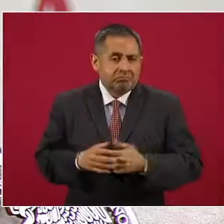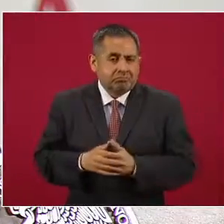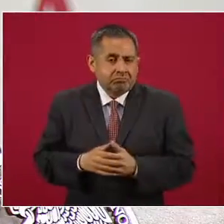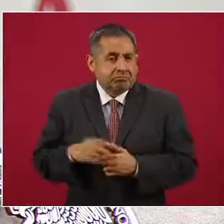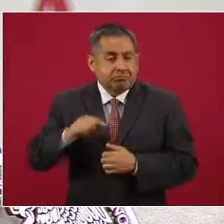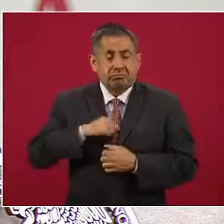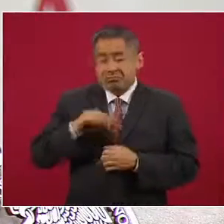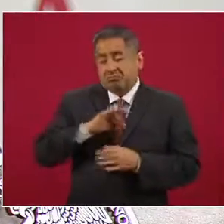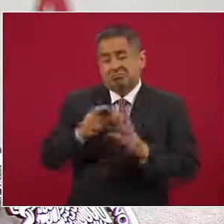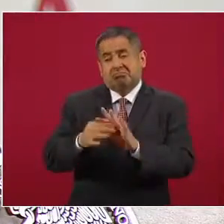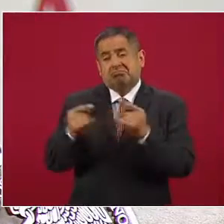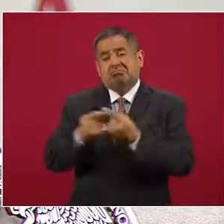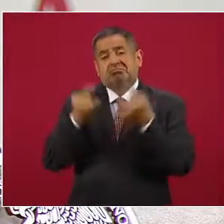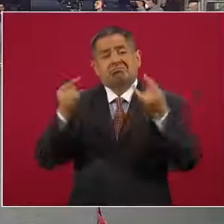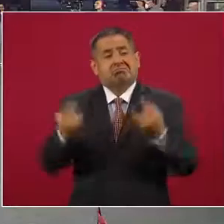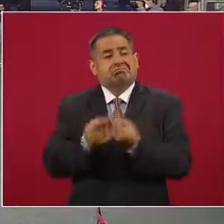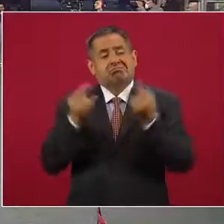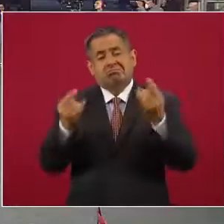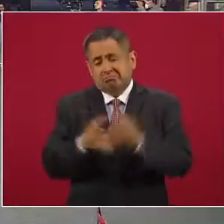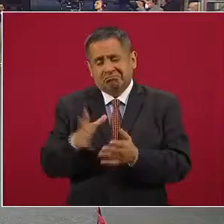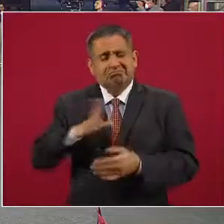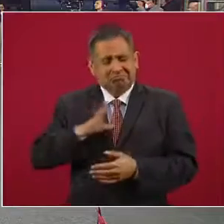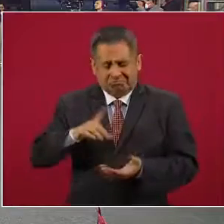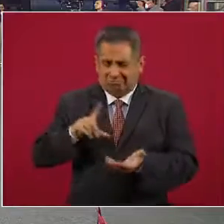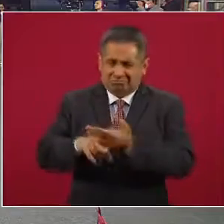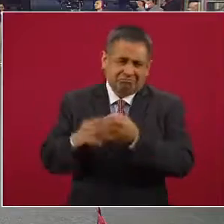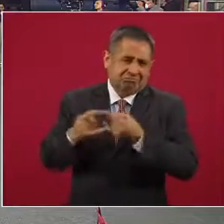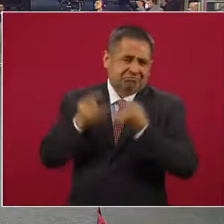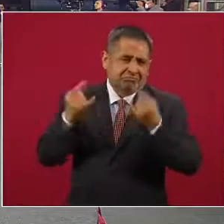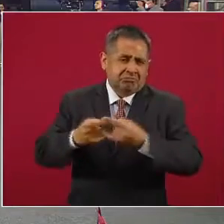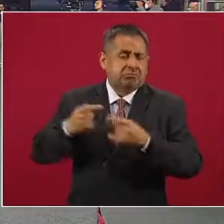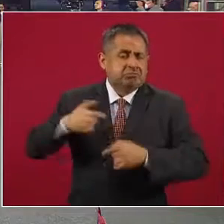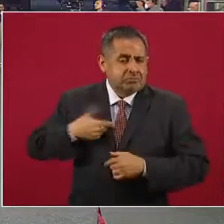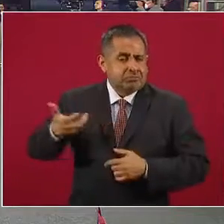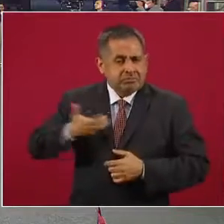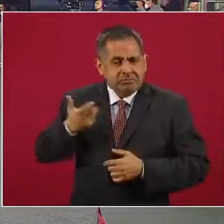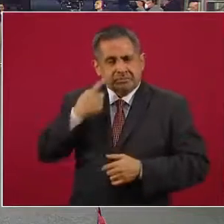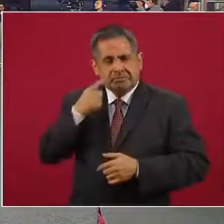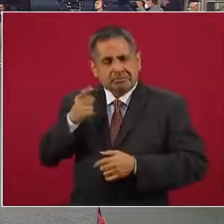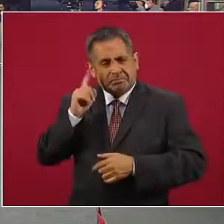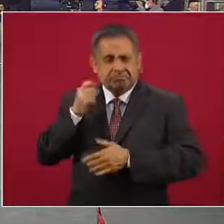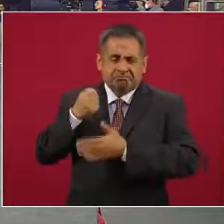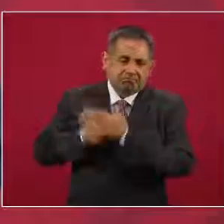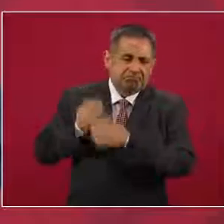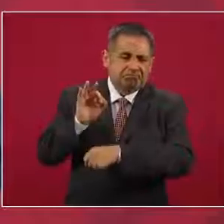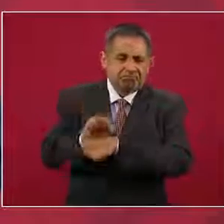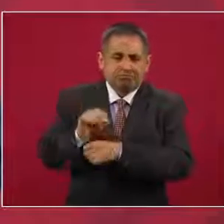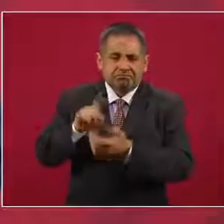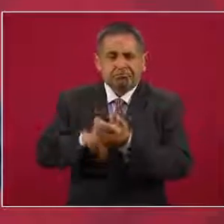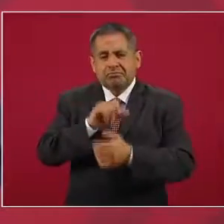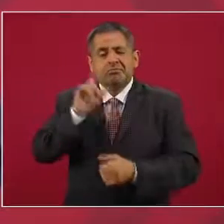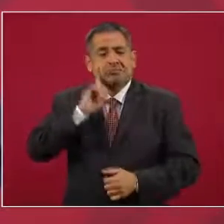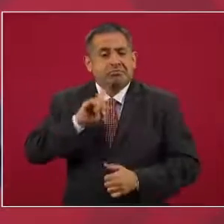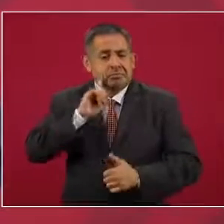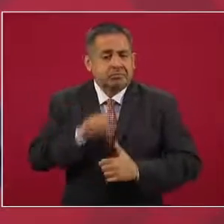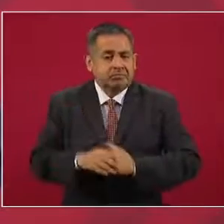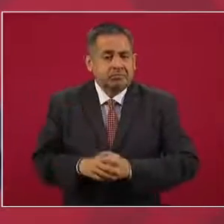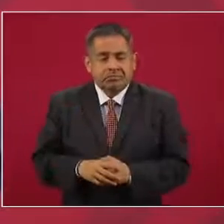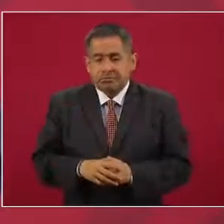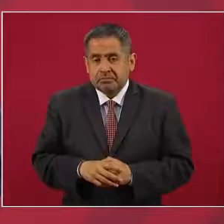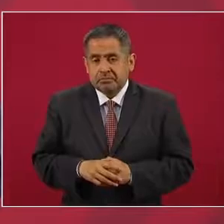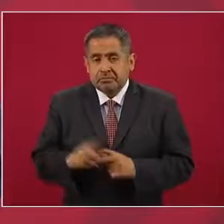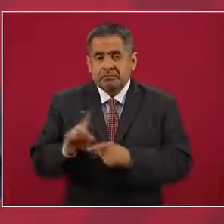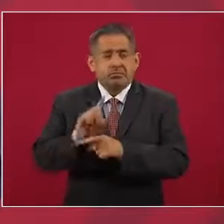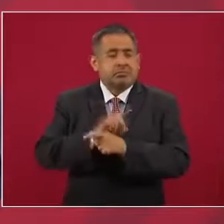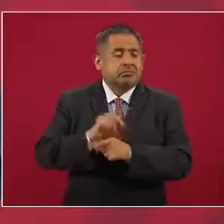pasar toda la mañana hablando de lo que he hecho desde que